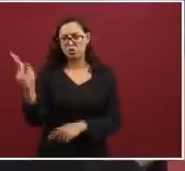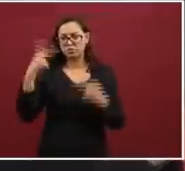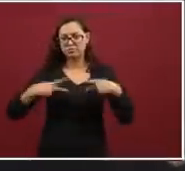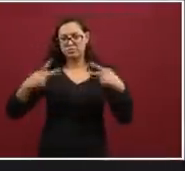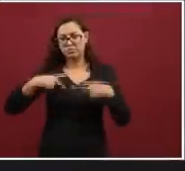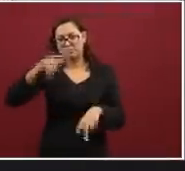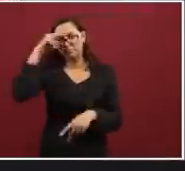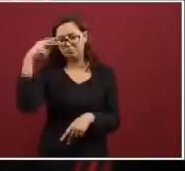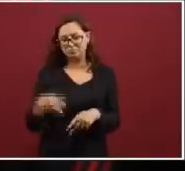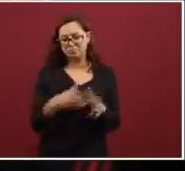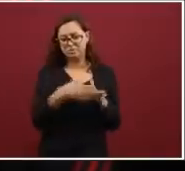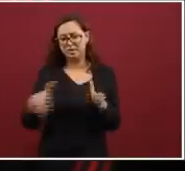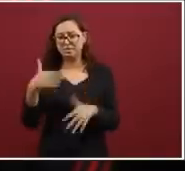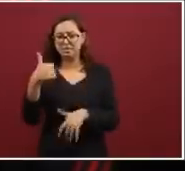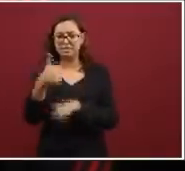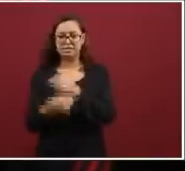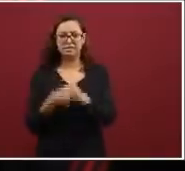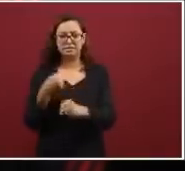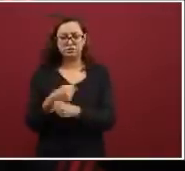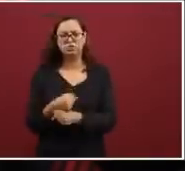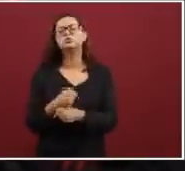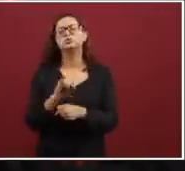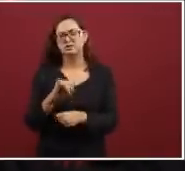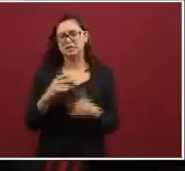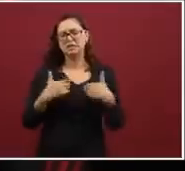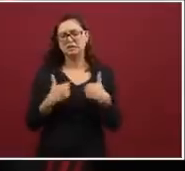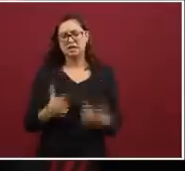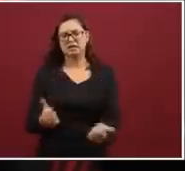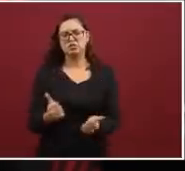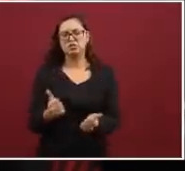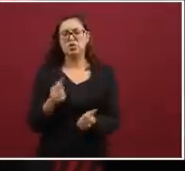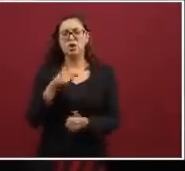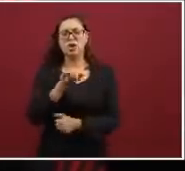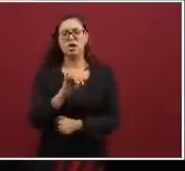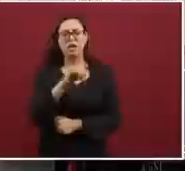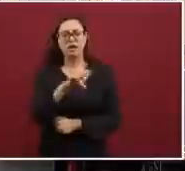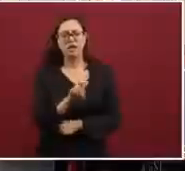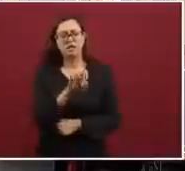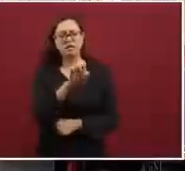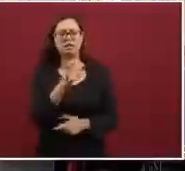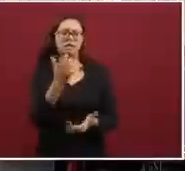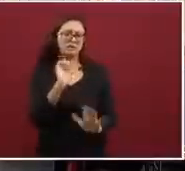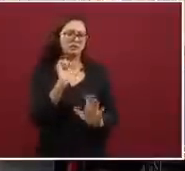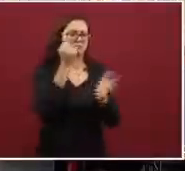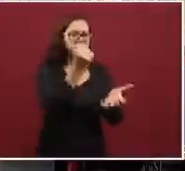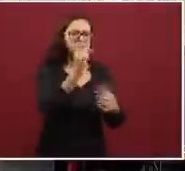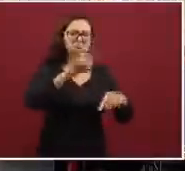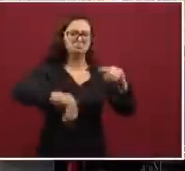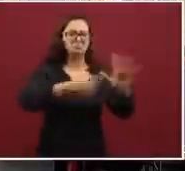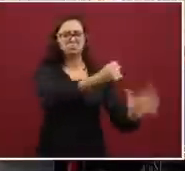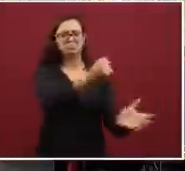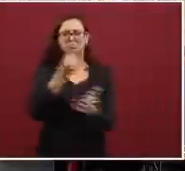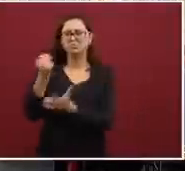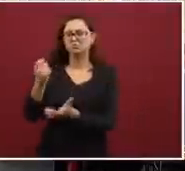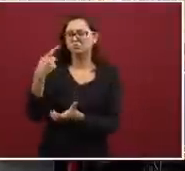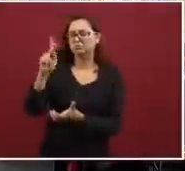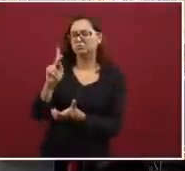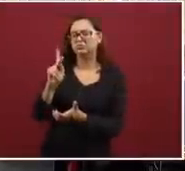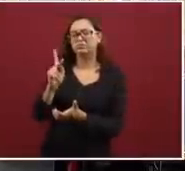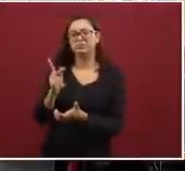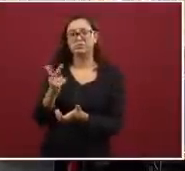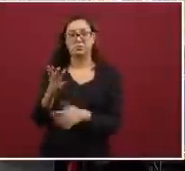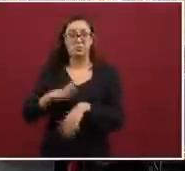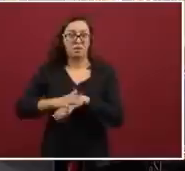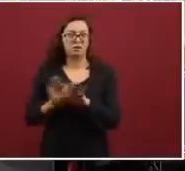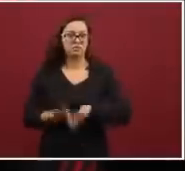del sexenio? Entiendo que se le quitaría pues muchísimos recursos al Instituto Nacional Electoral, pero ¿sería más efectivo tener una cédula